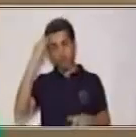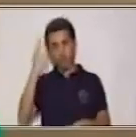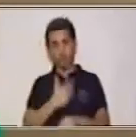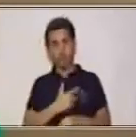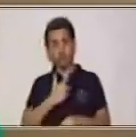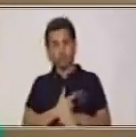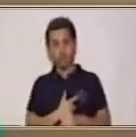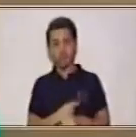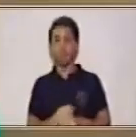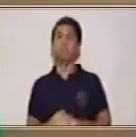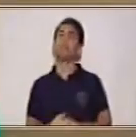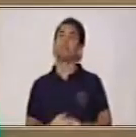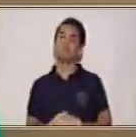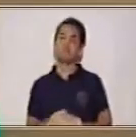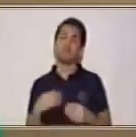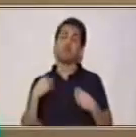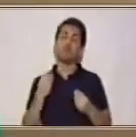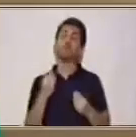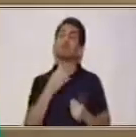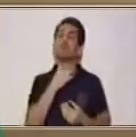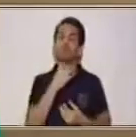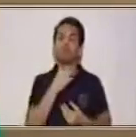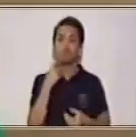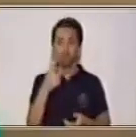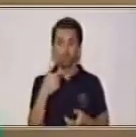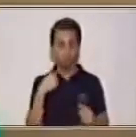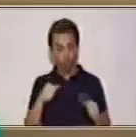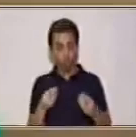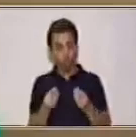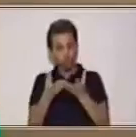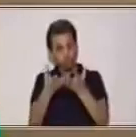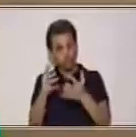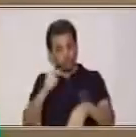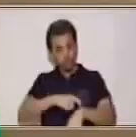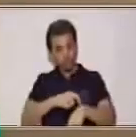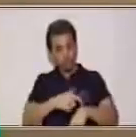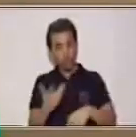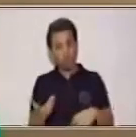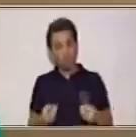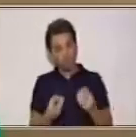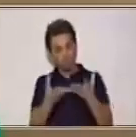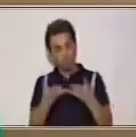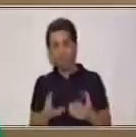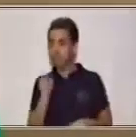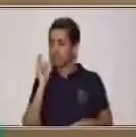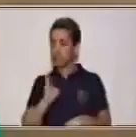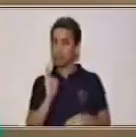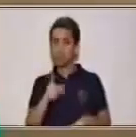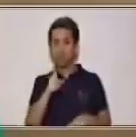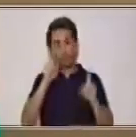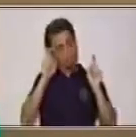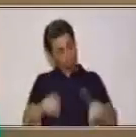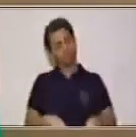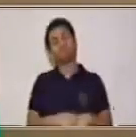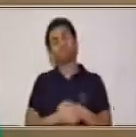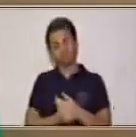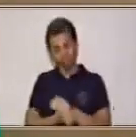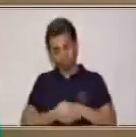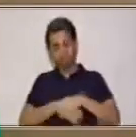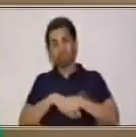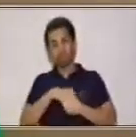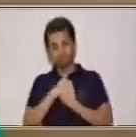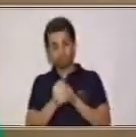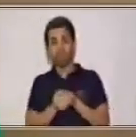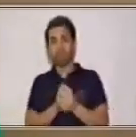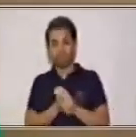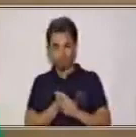Guatemala. Ha sido un gusto poder acompañarte durante este tiempo. Siempre la recomendación, lávate las manos con